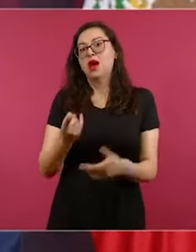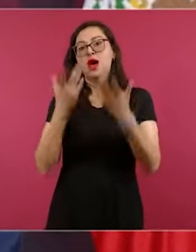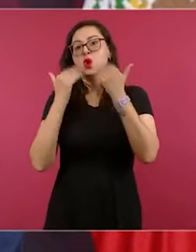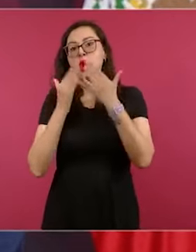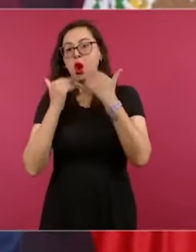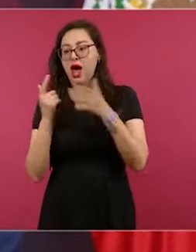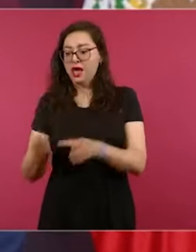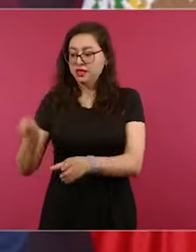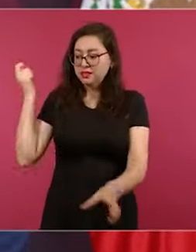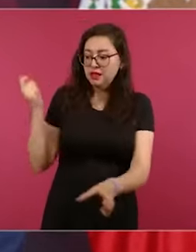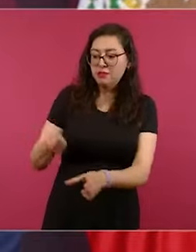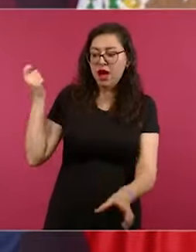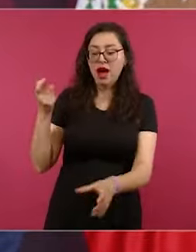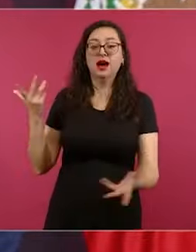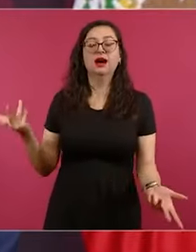Entonces nos cuesta mucho